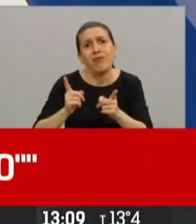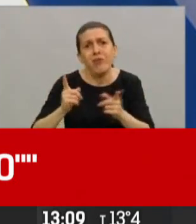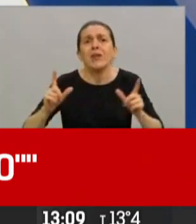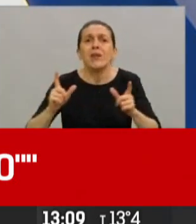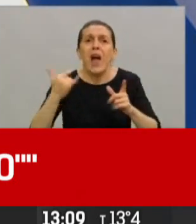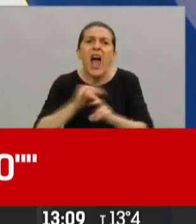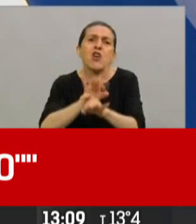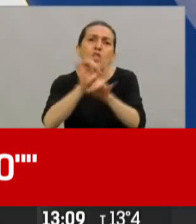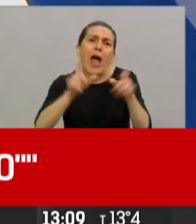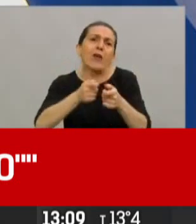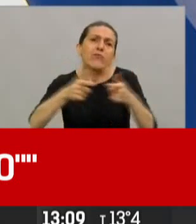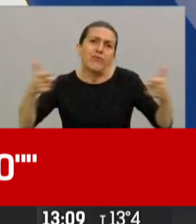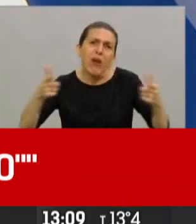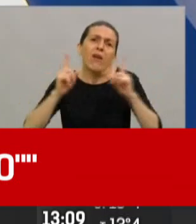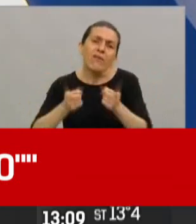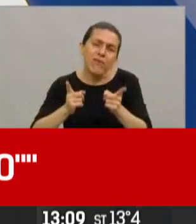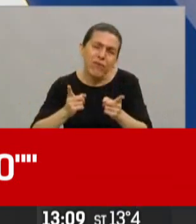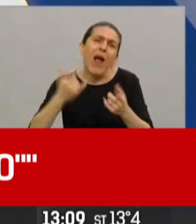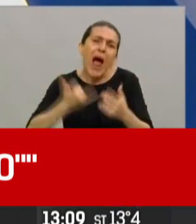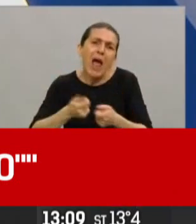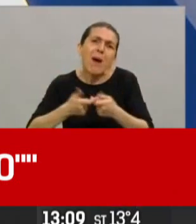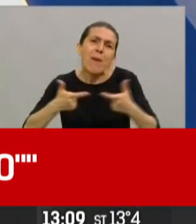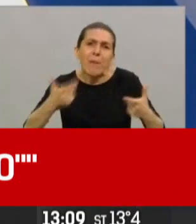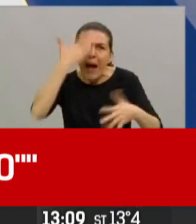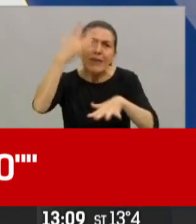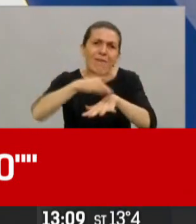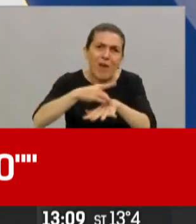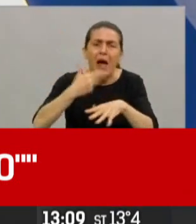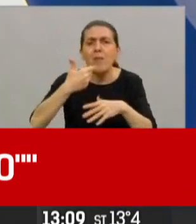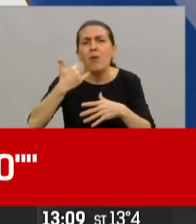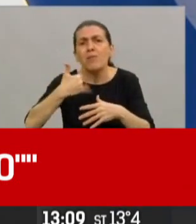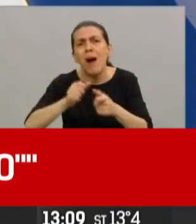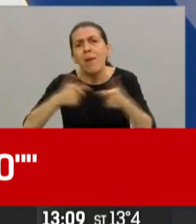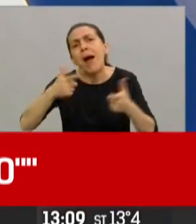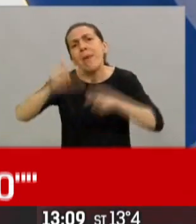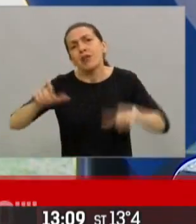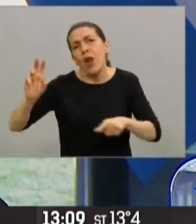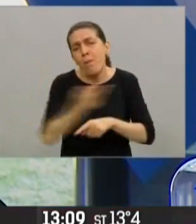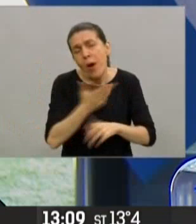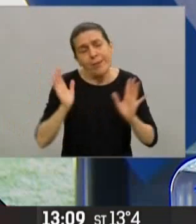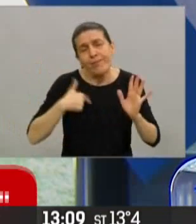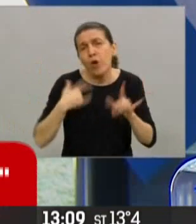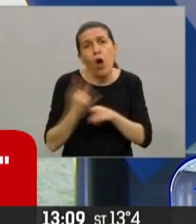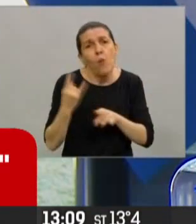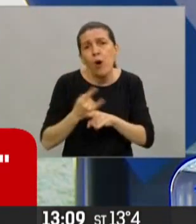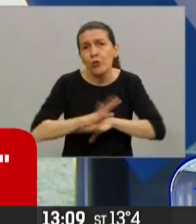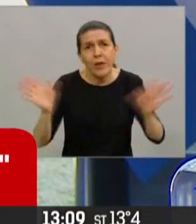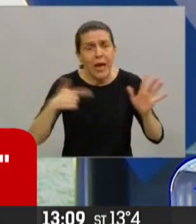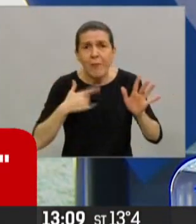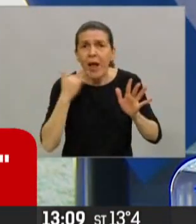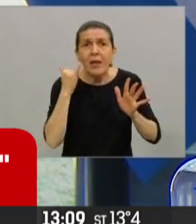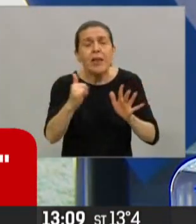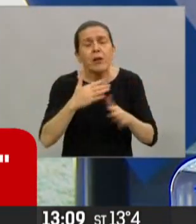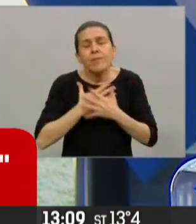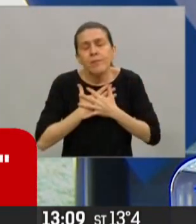la pandemia sigue enfermando y llevándose vidas. Mis primeras palabras, como siempre, son